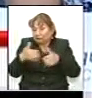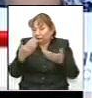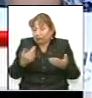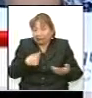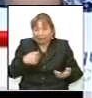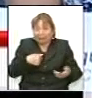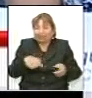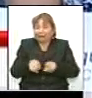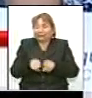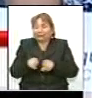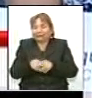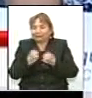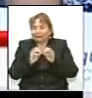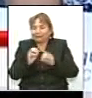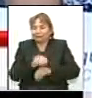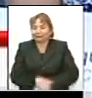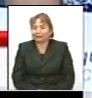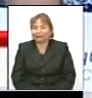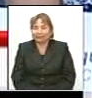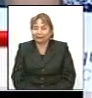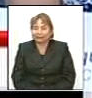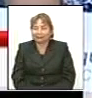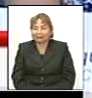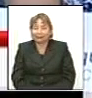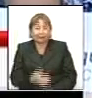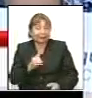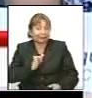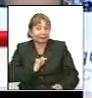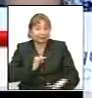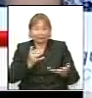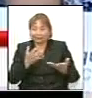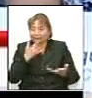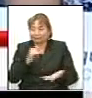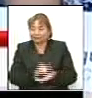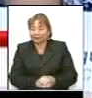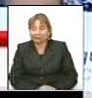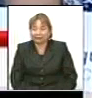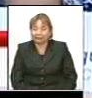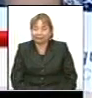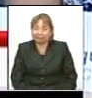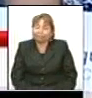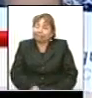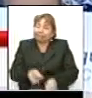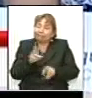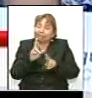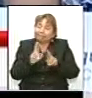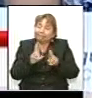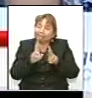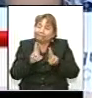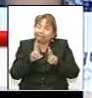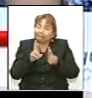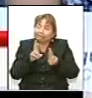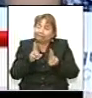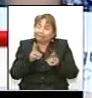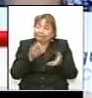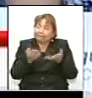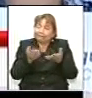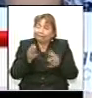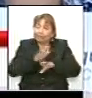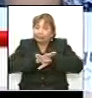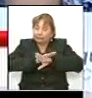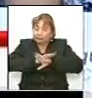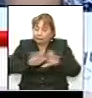gestor del colectivo con ciudades pero lo que quiero yo mencionar es ojalá pues se ilumine